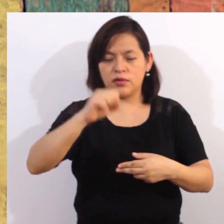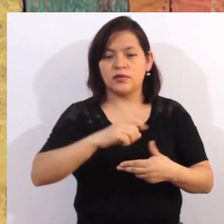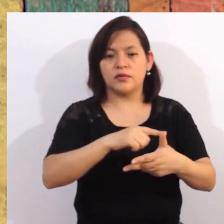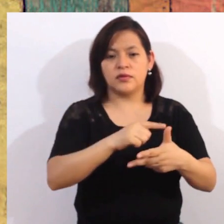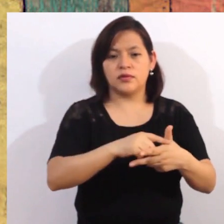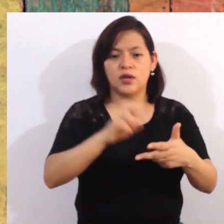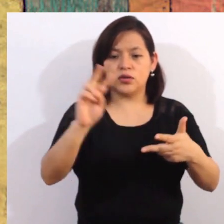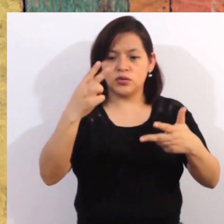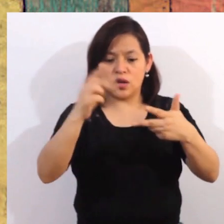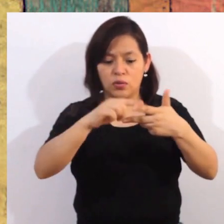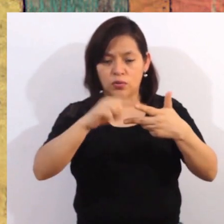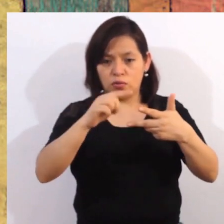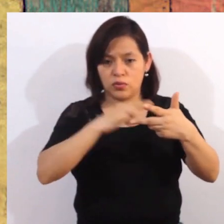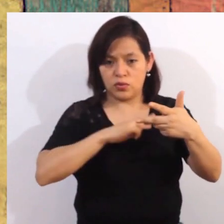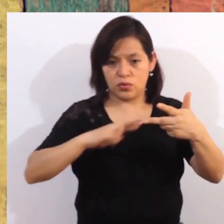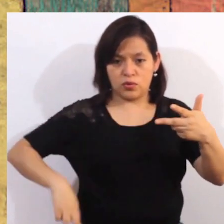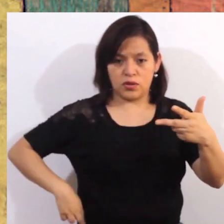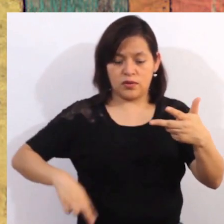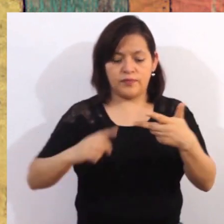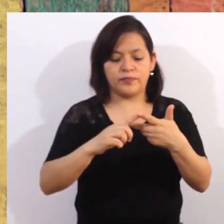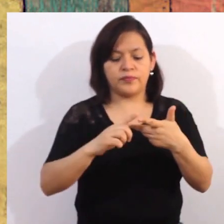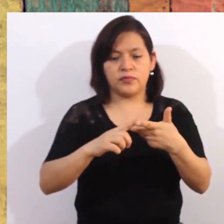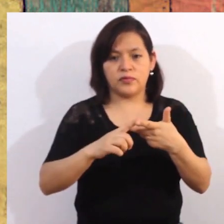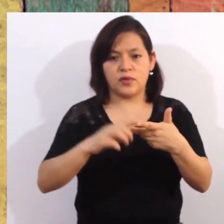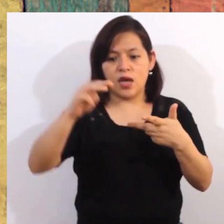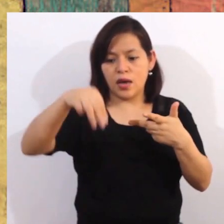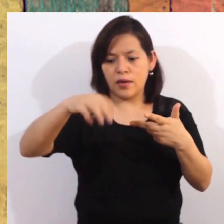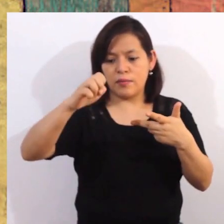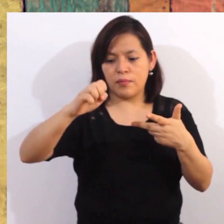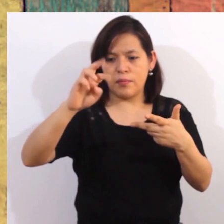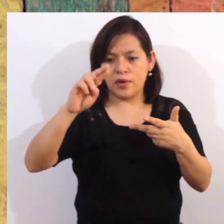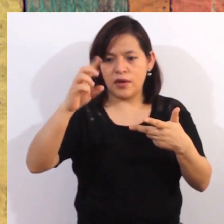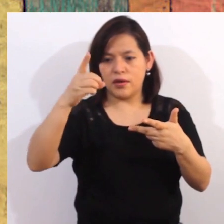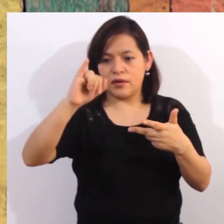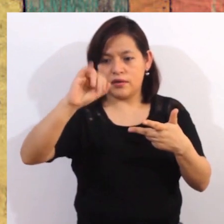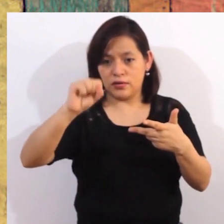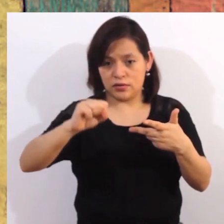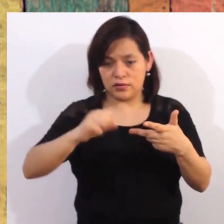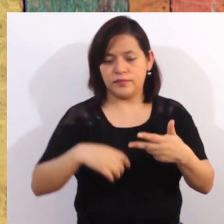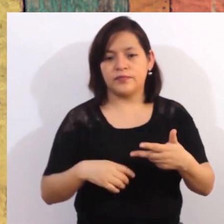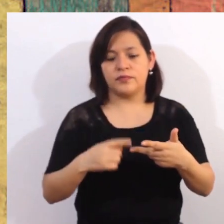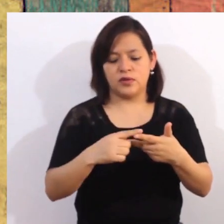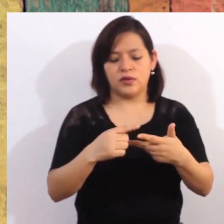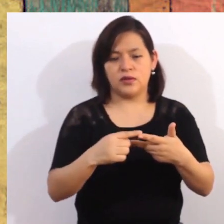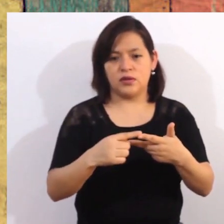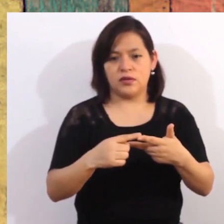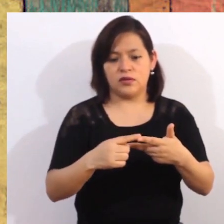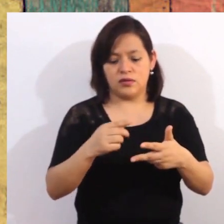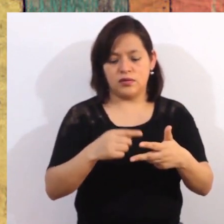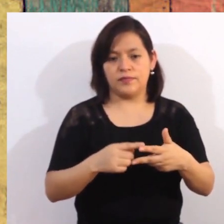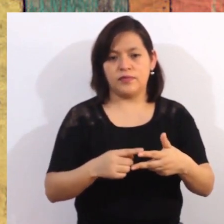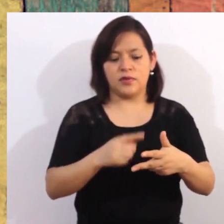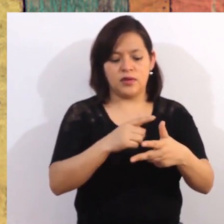a.C. El segundo rey es el rey Esmerdis. Este rey Esmerdis gobernó desde el